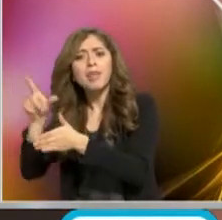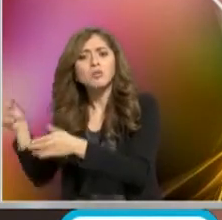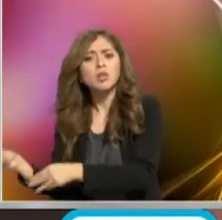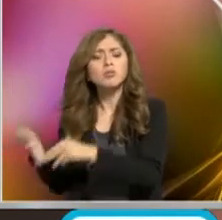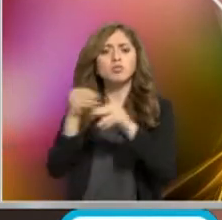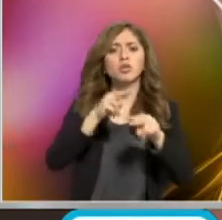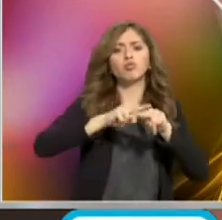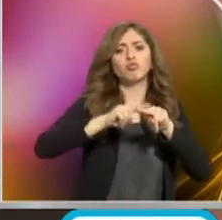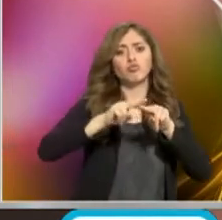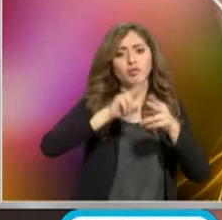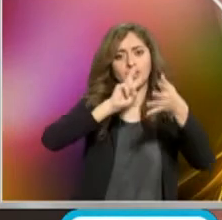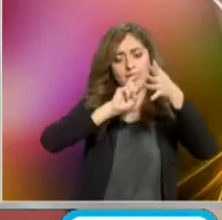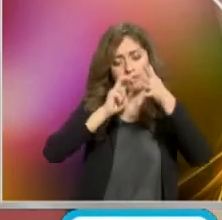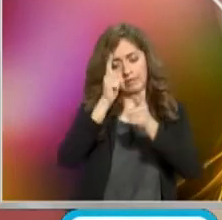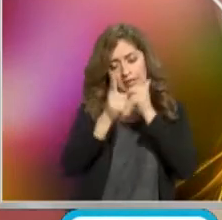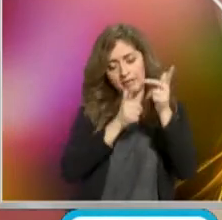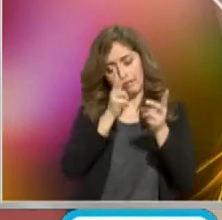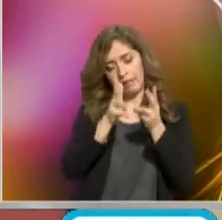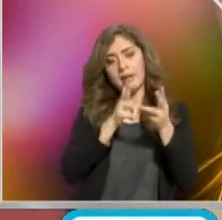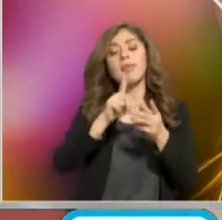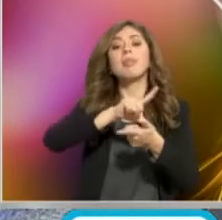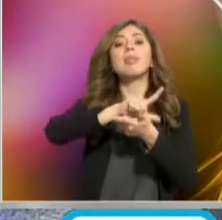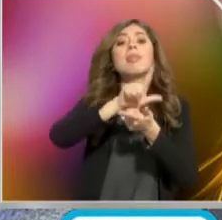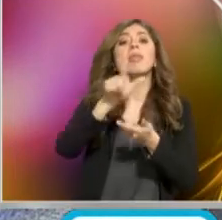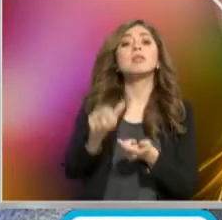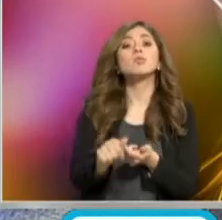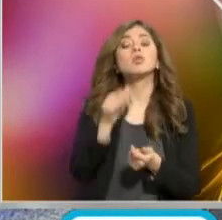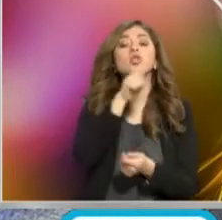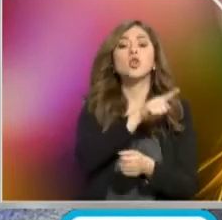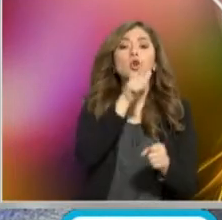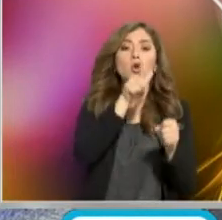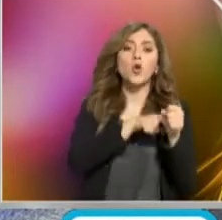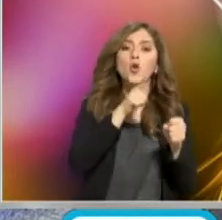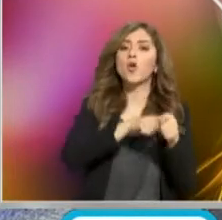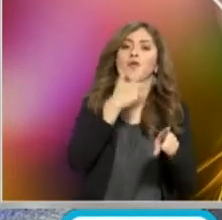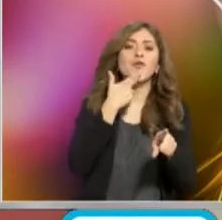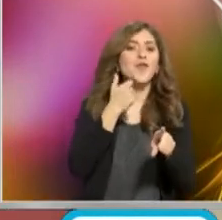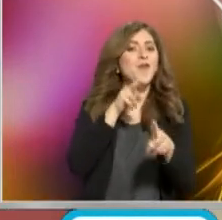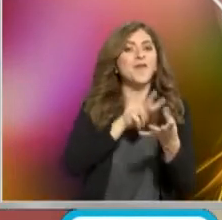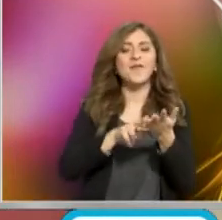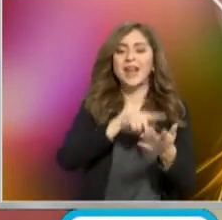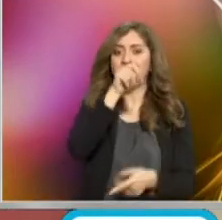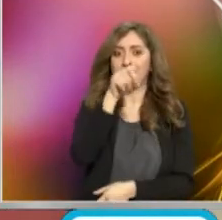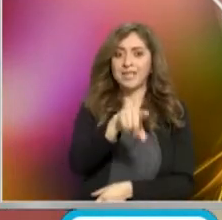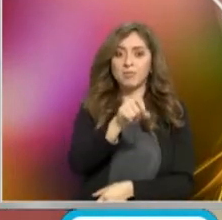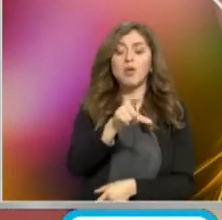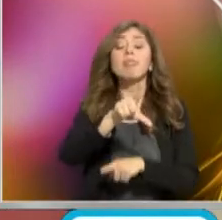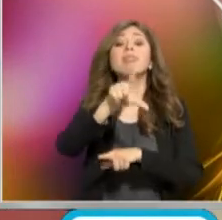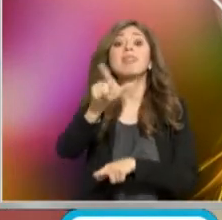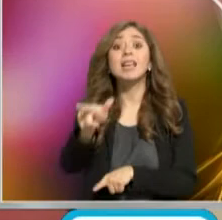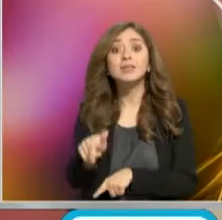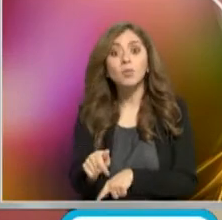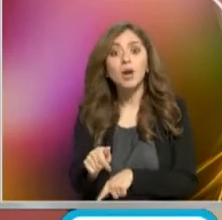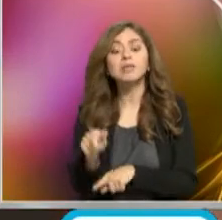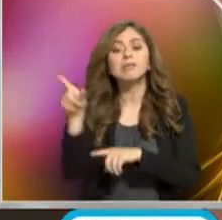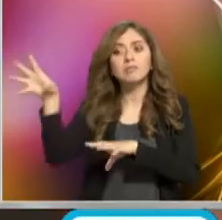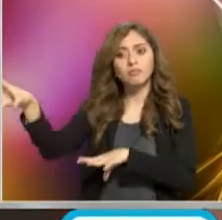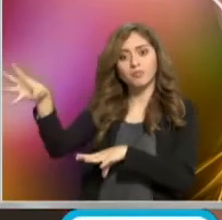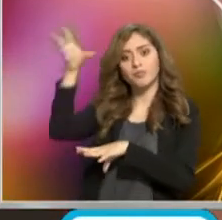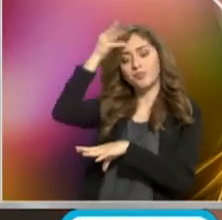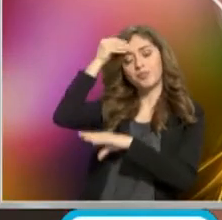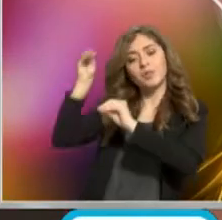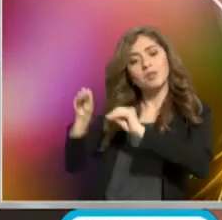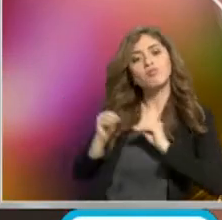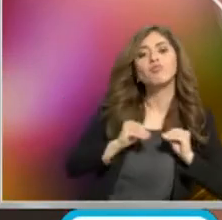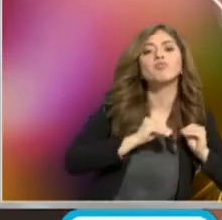también trenes, rojo. En el 19. También, exactamente, también rojo y verde. Sí. Y de ahí salió hacia